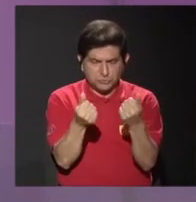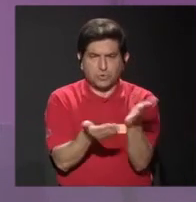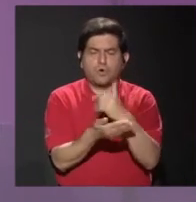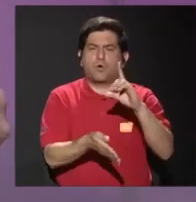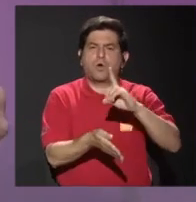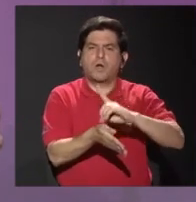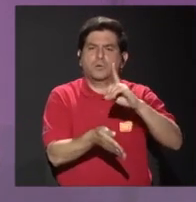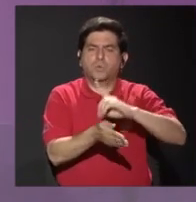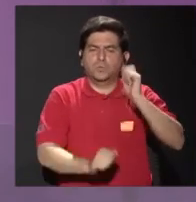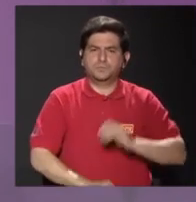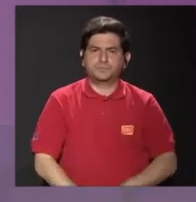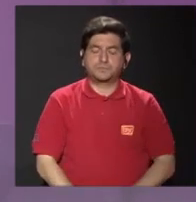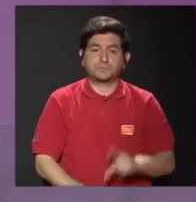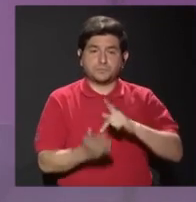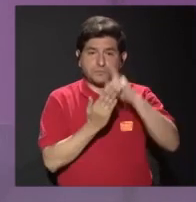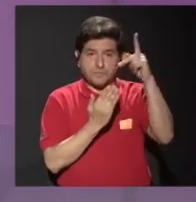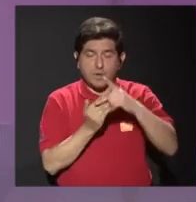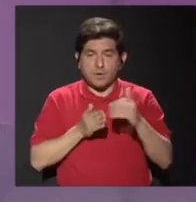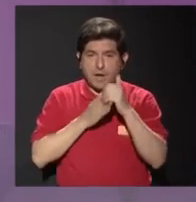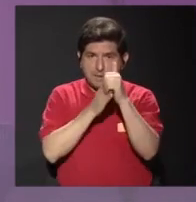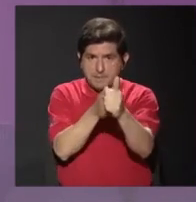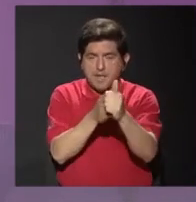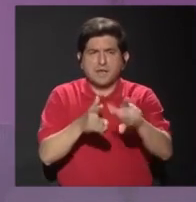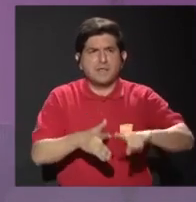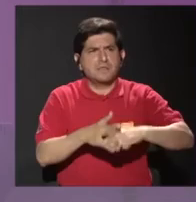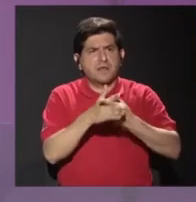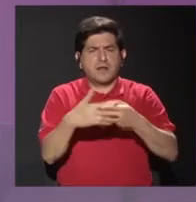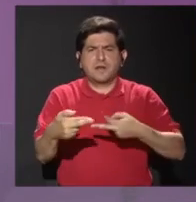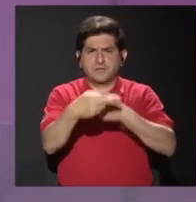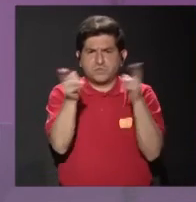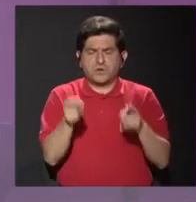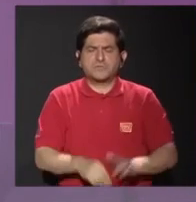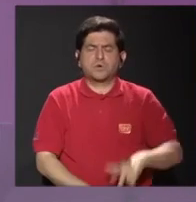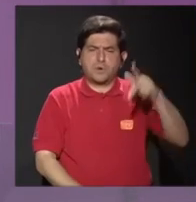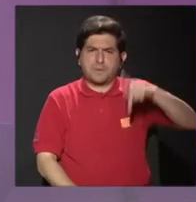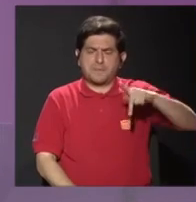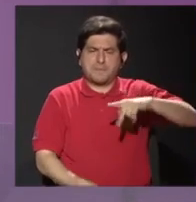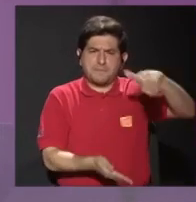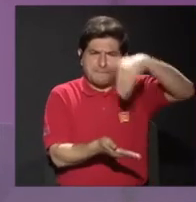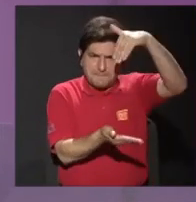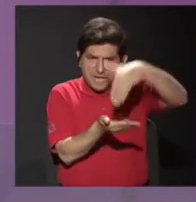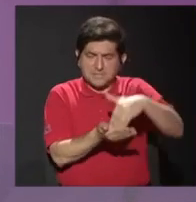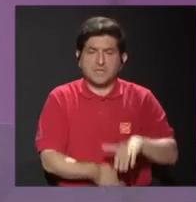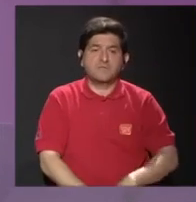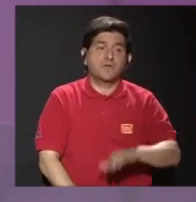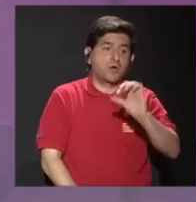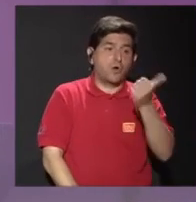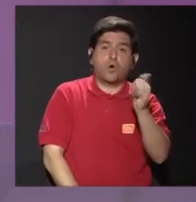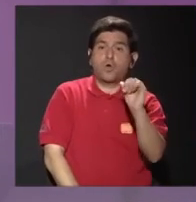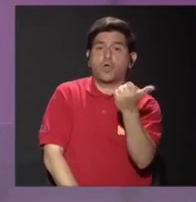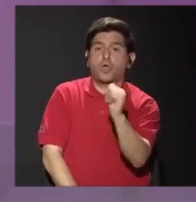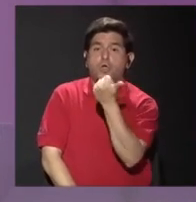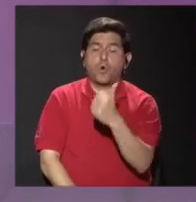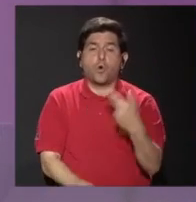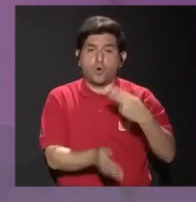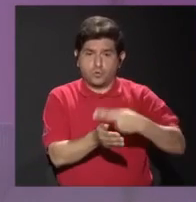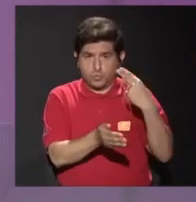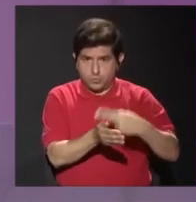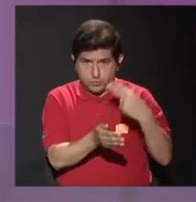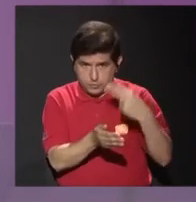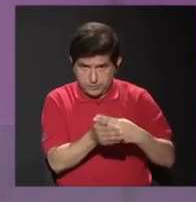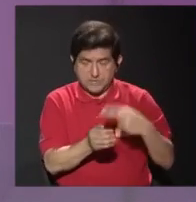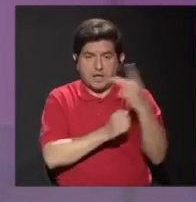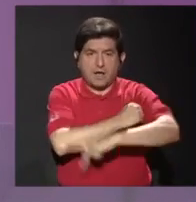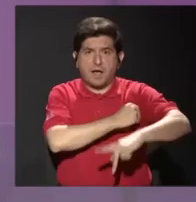algunos médicos el programa piloto inició en la región pacífico central y quisiéramos que otros hospitales